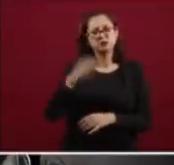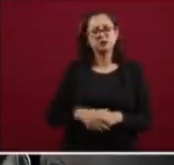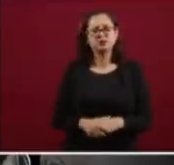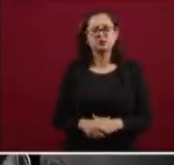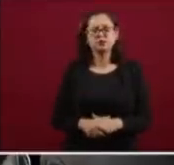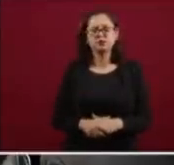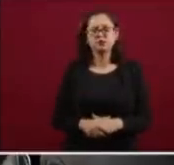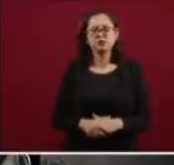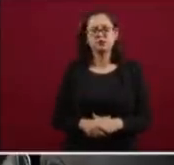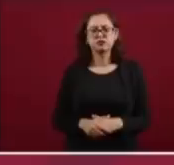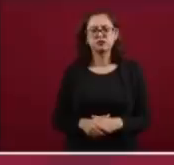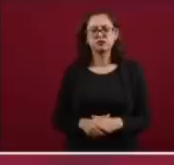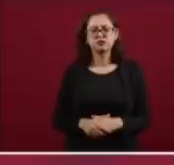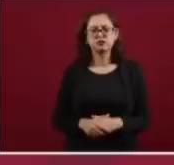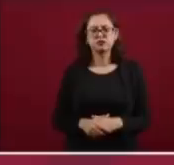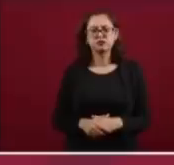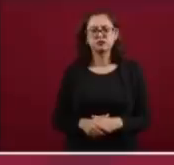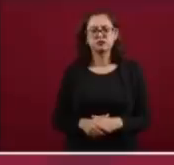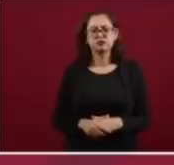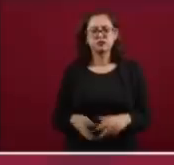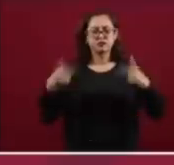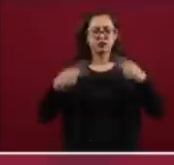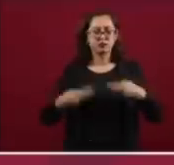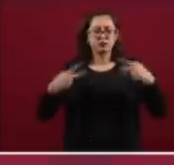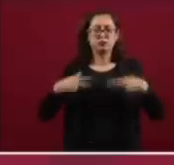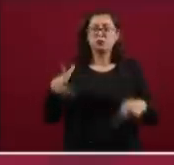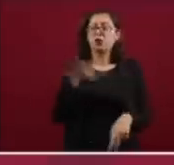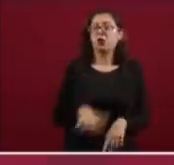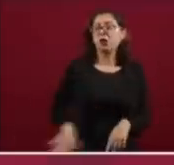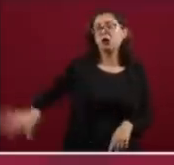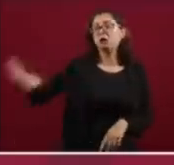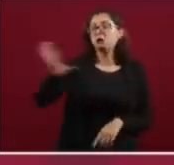ya no hay ciudadanos imaginarios